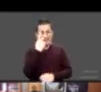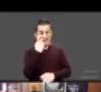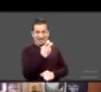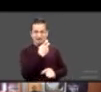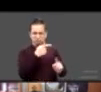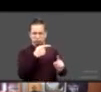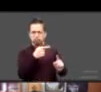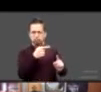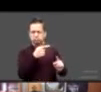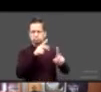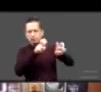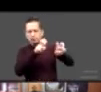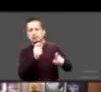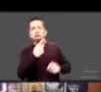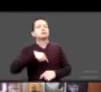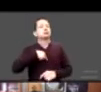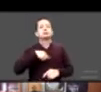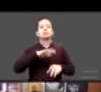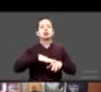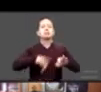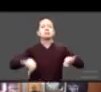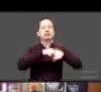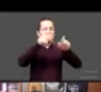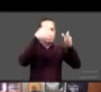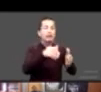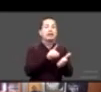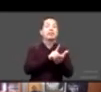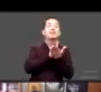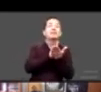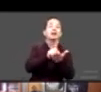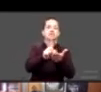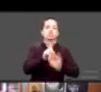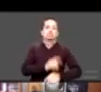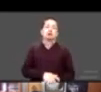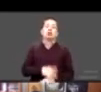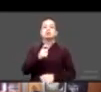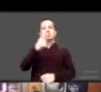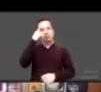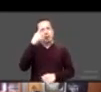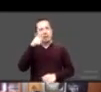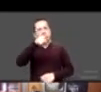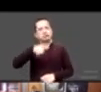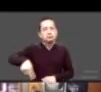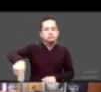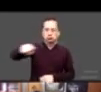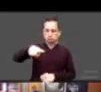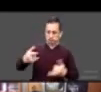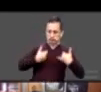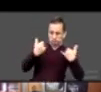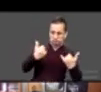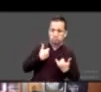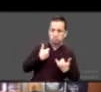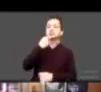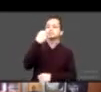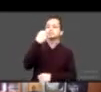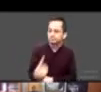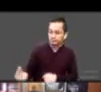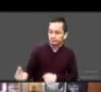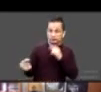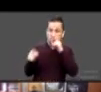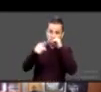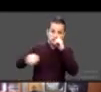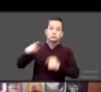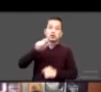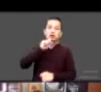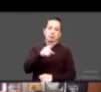política pública para adolescentes en el reconocimiento de que niños, niñas y adolescentes son sujetos de derecho. Y tenemos que fortalecer todos los